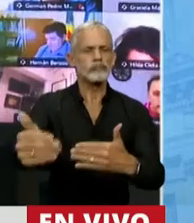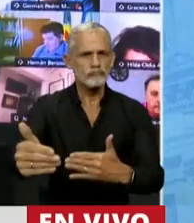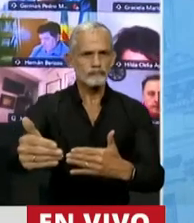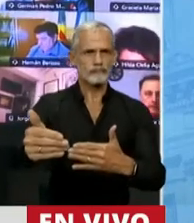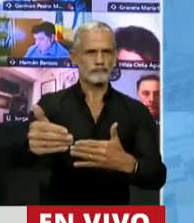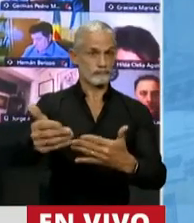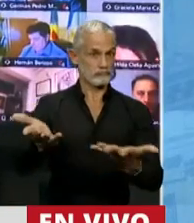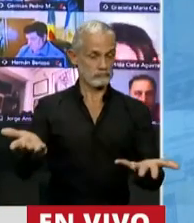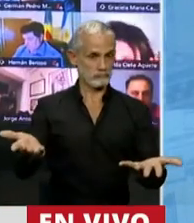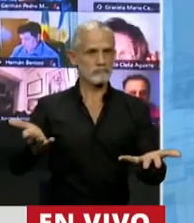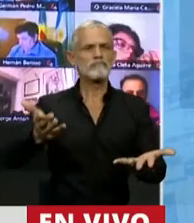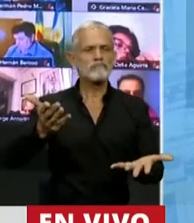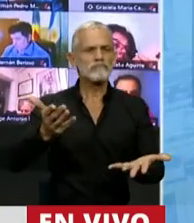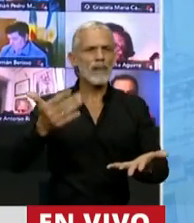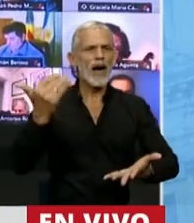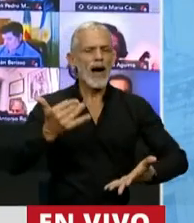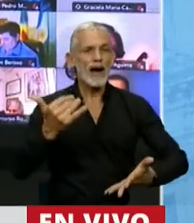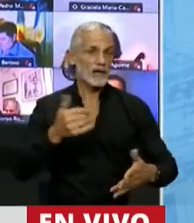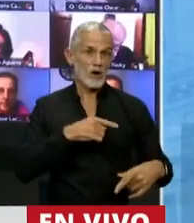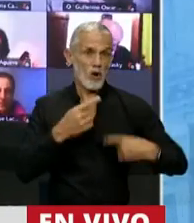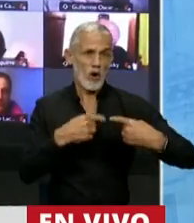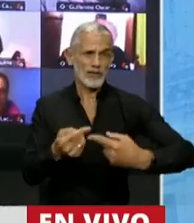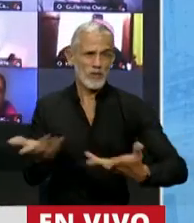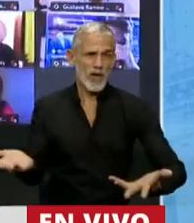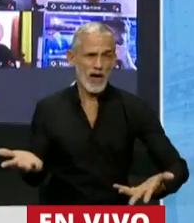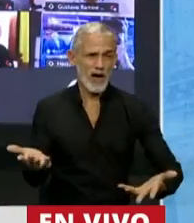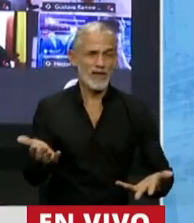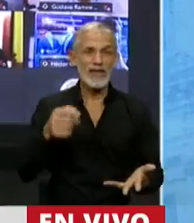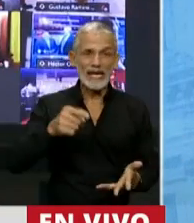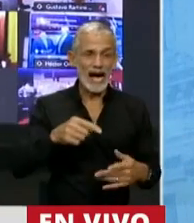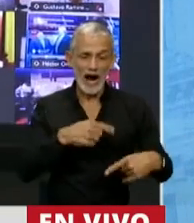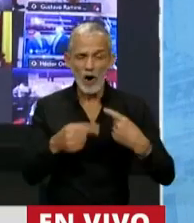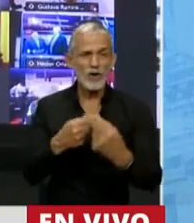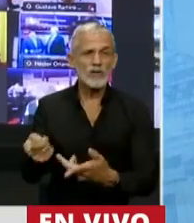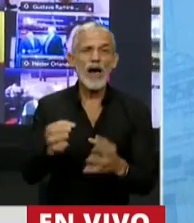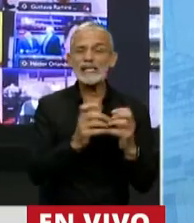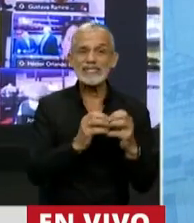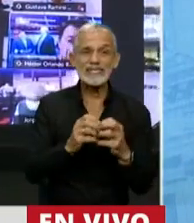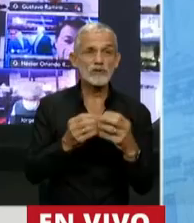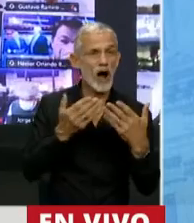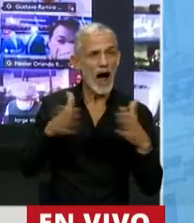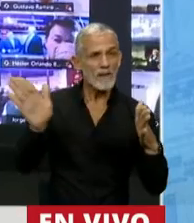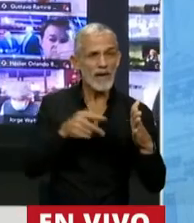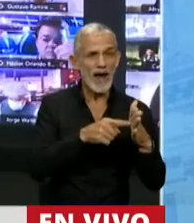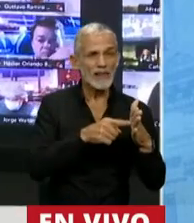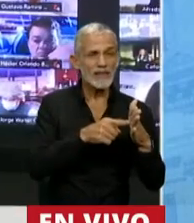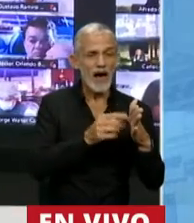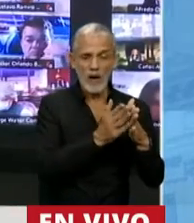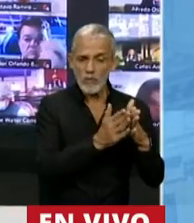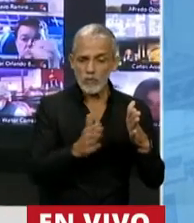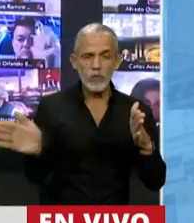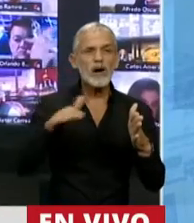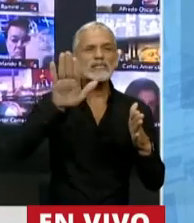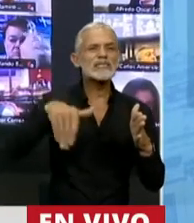y es que estamos ante la continuidad de un hecho estamos en una sesión abierta que fue